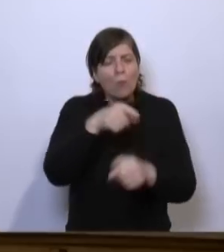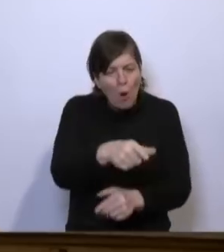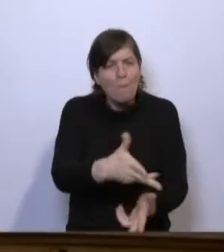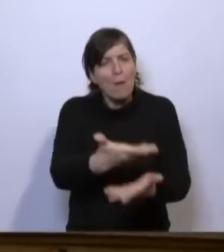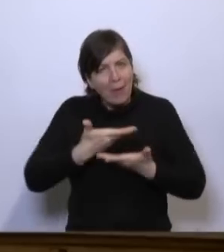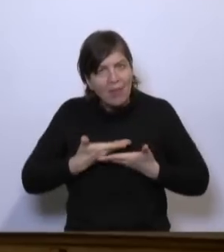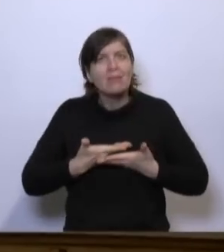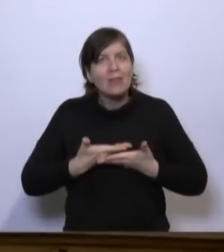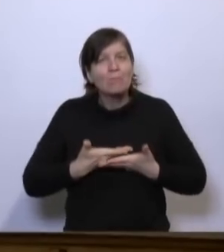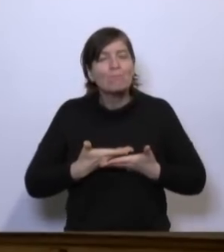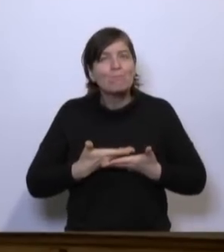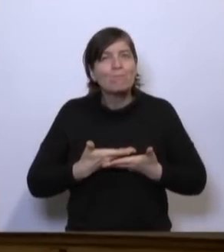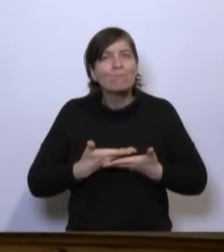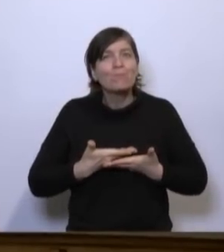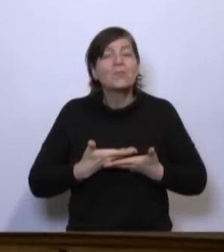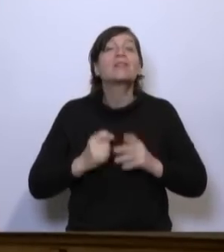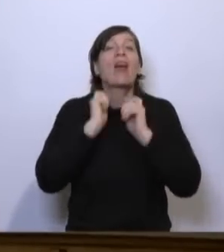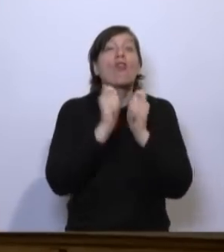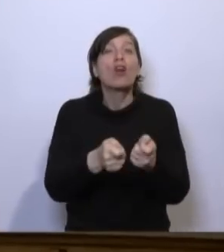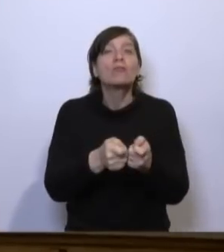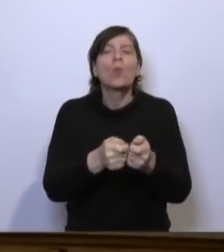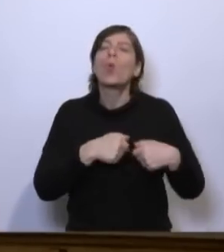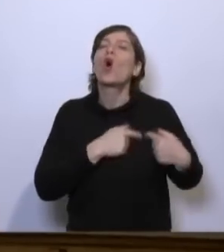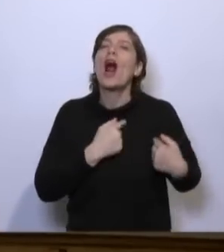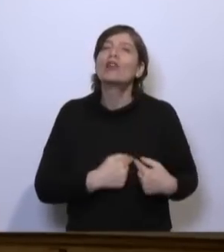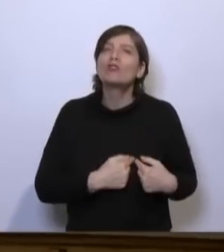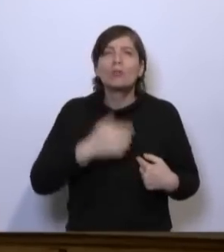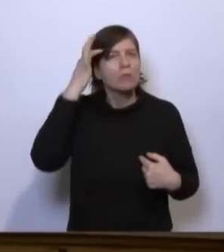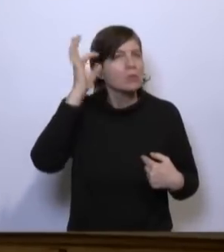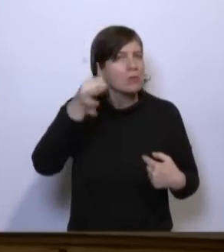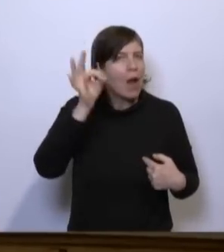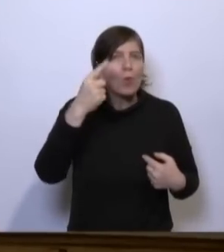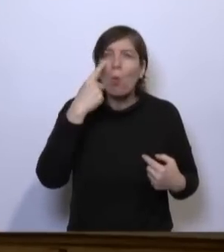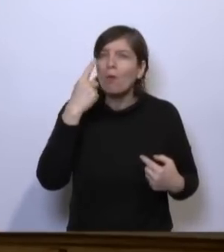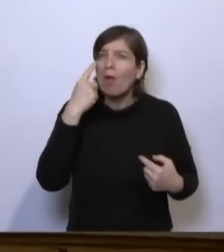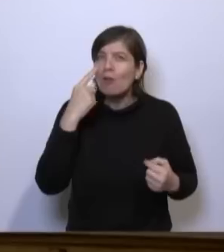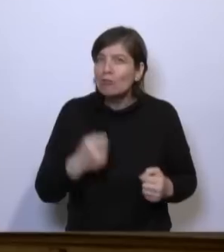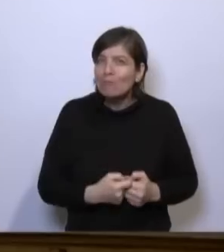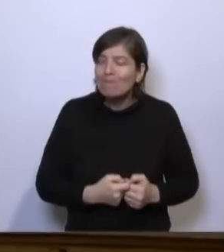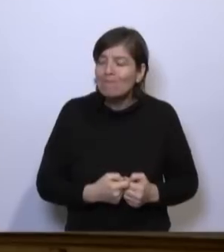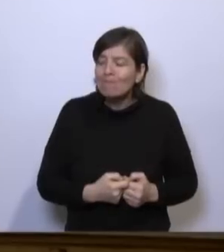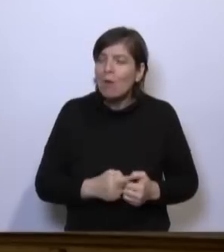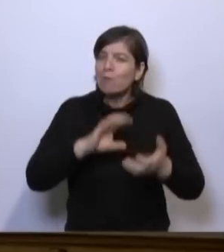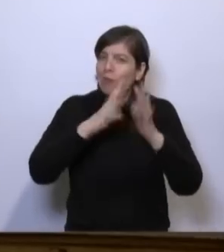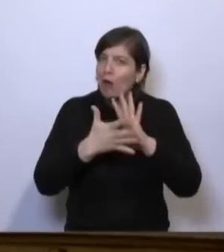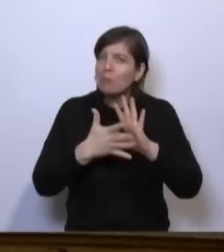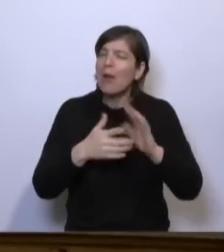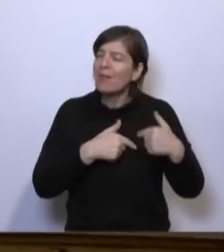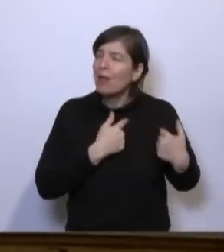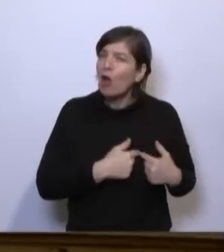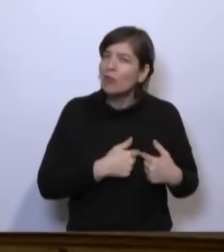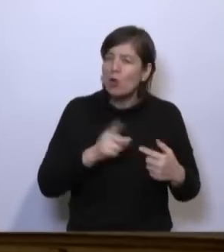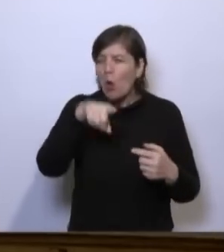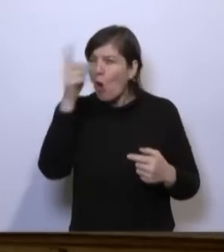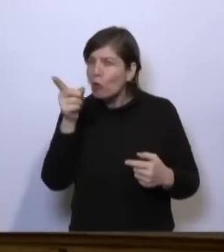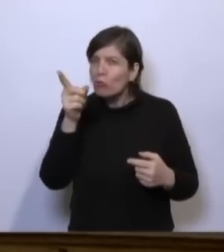lo que dices. Te doy un corazón sabio y prudente, de manera que no ha habido